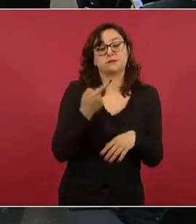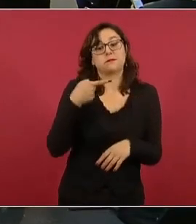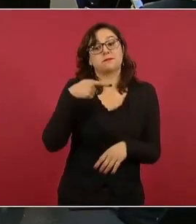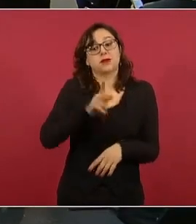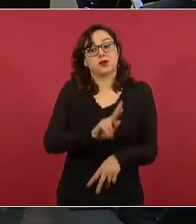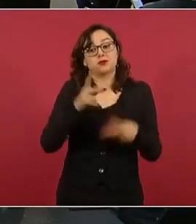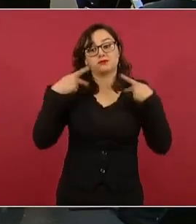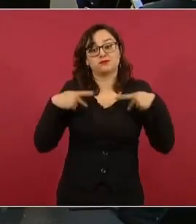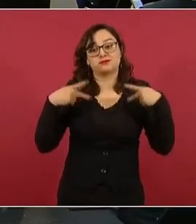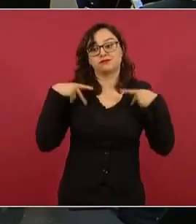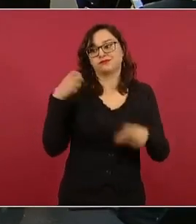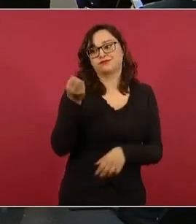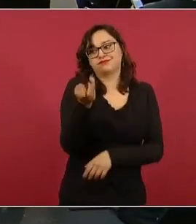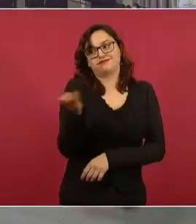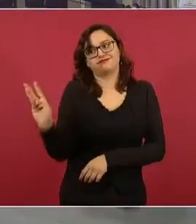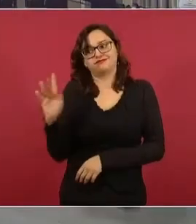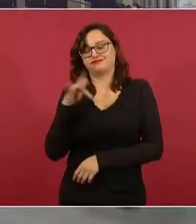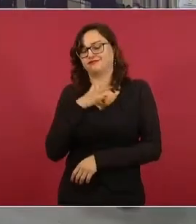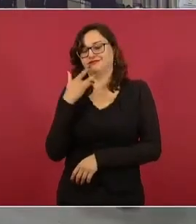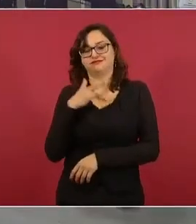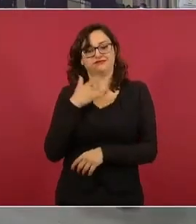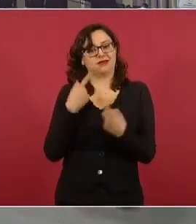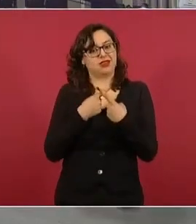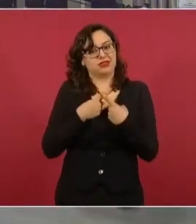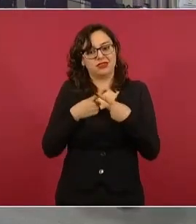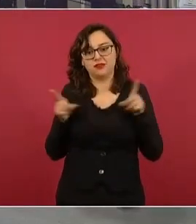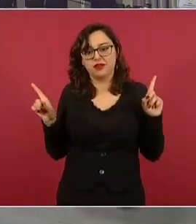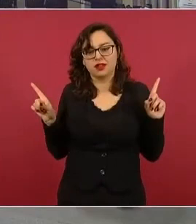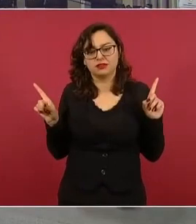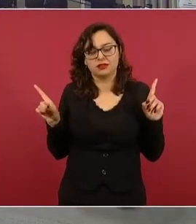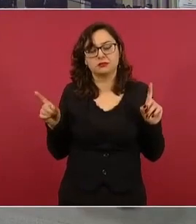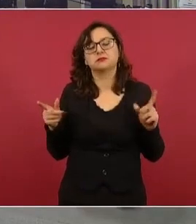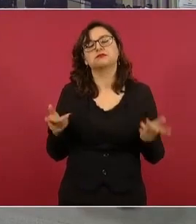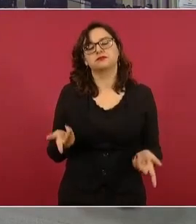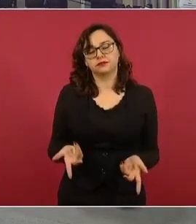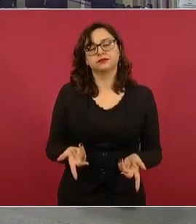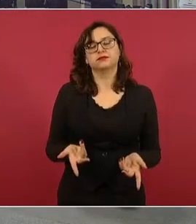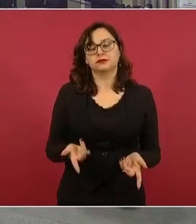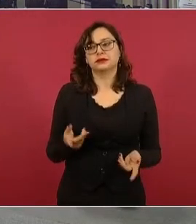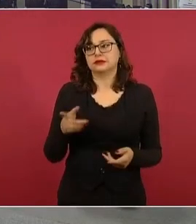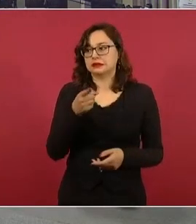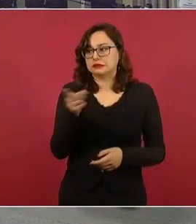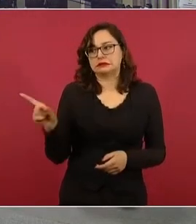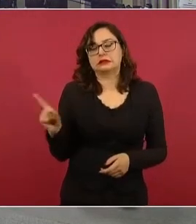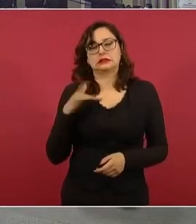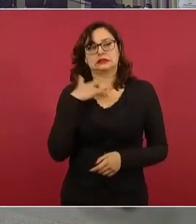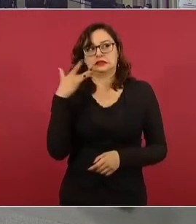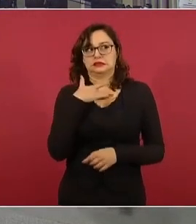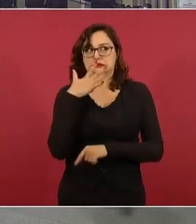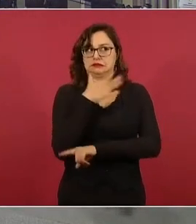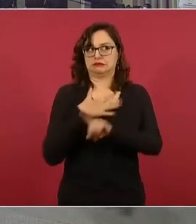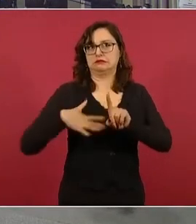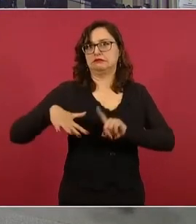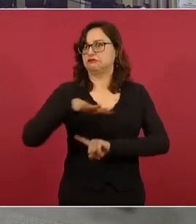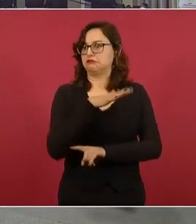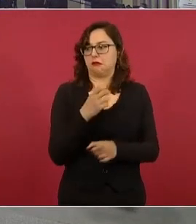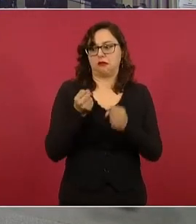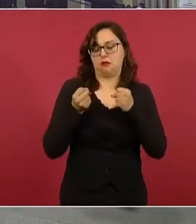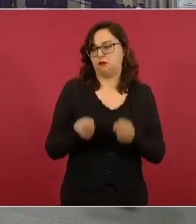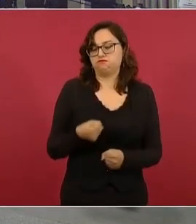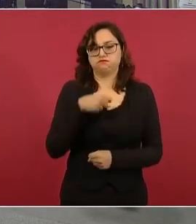Pues la percepción también mejora. Porque yo creo que